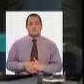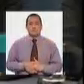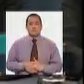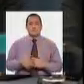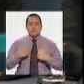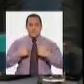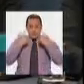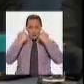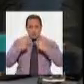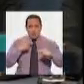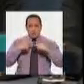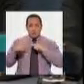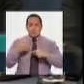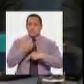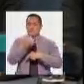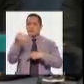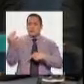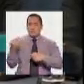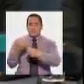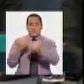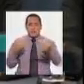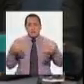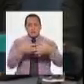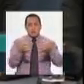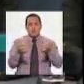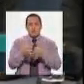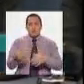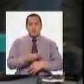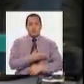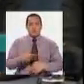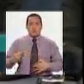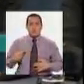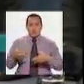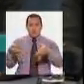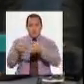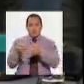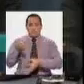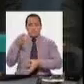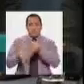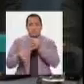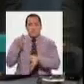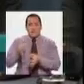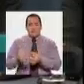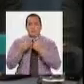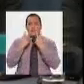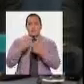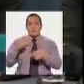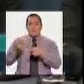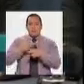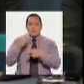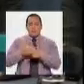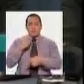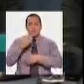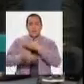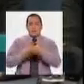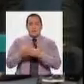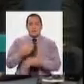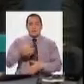de coordinar con los poderes del Estado, y en este caso con el Poder Judicial, para velar por una pronta y